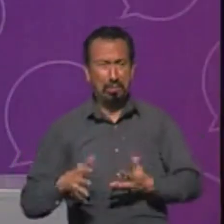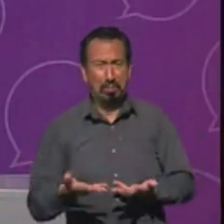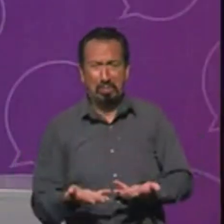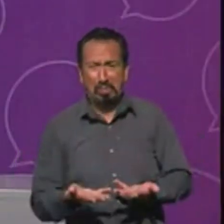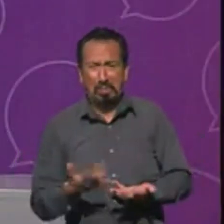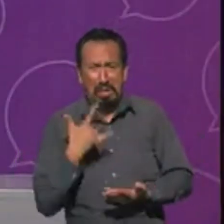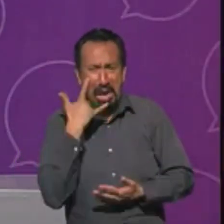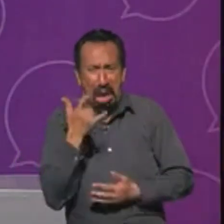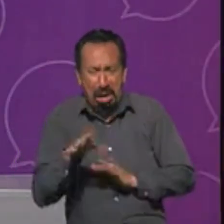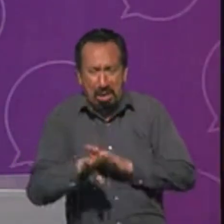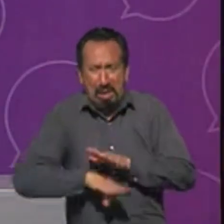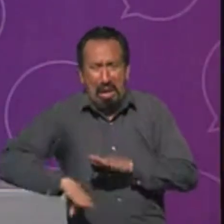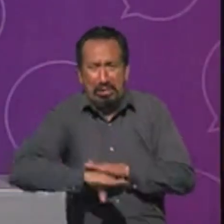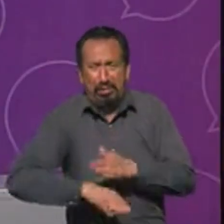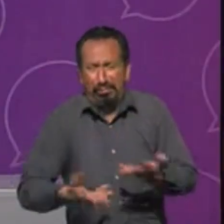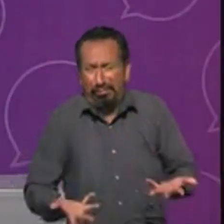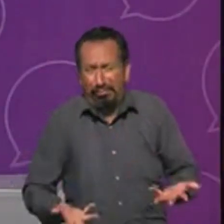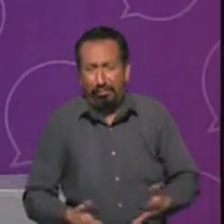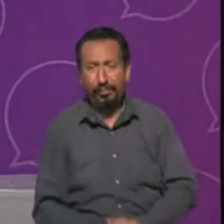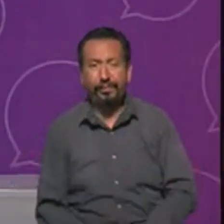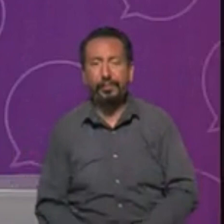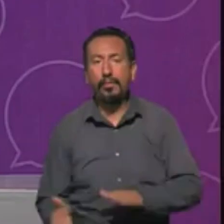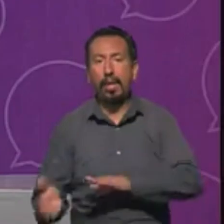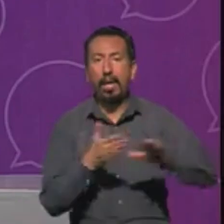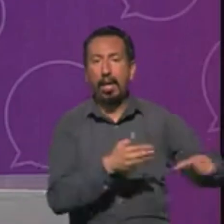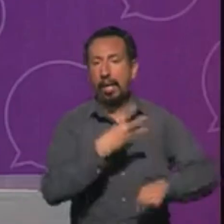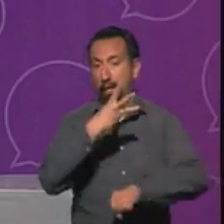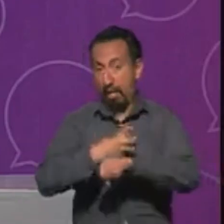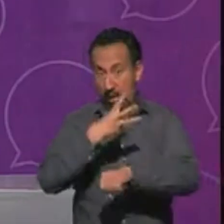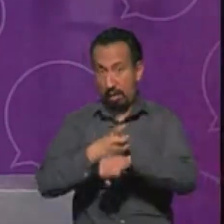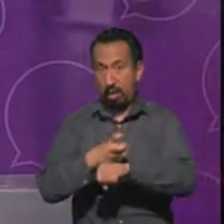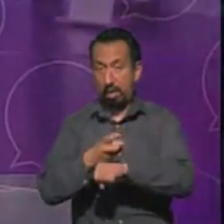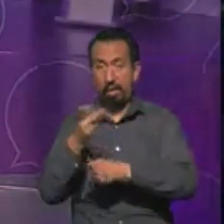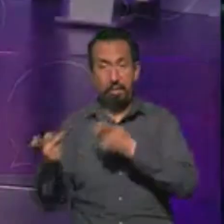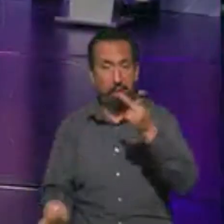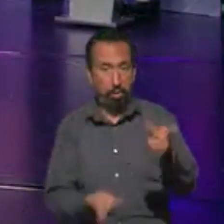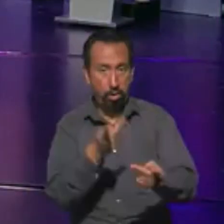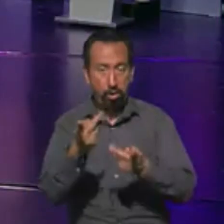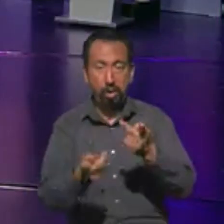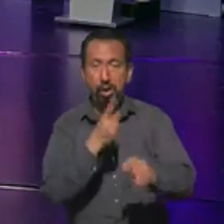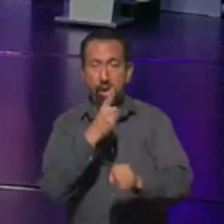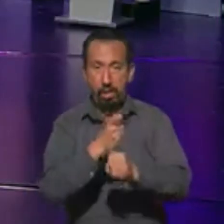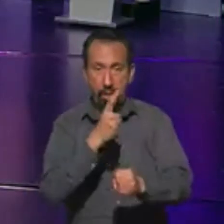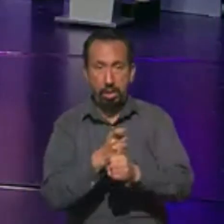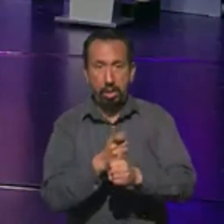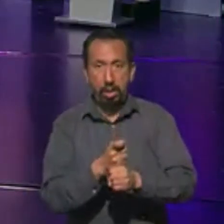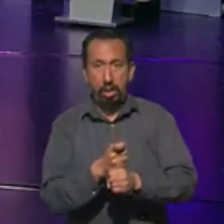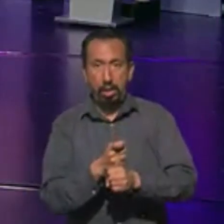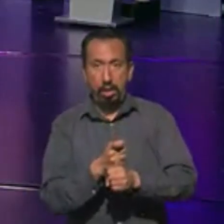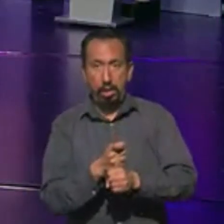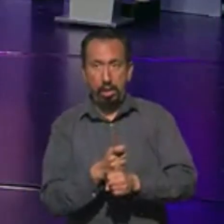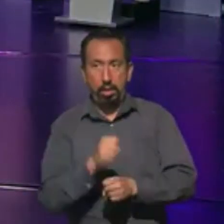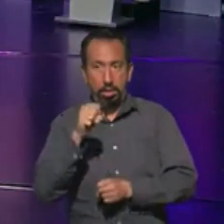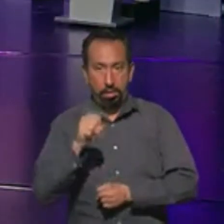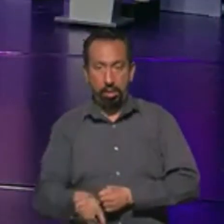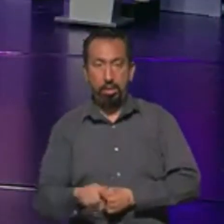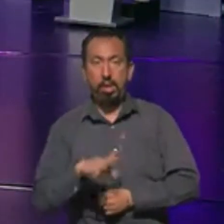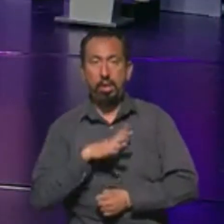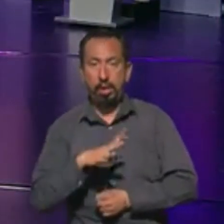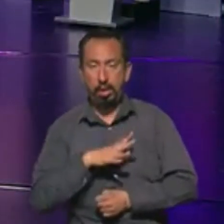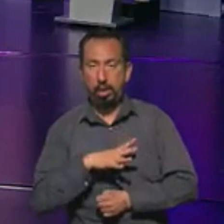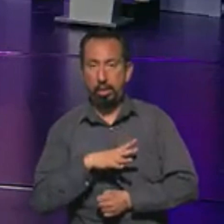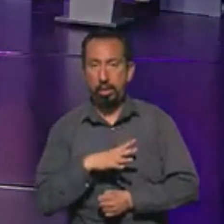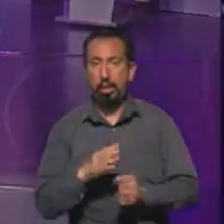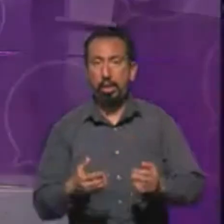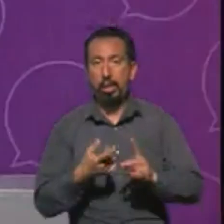ahora a la tercera pregunta de este tercer y de este primer segmento Esta es la última pregunta de este primer segmento y voy